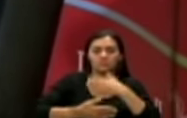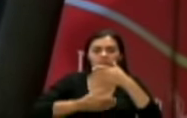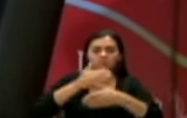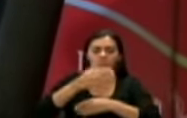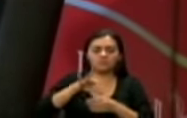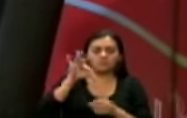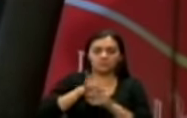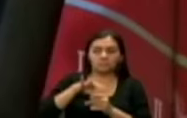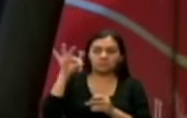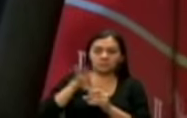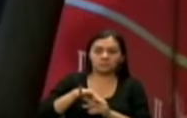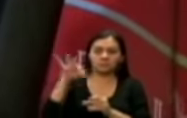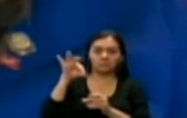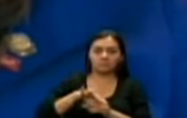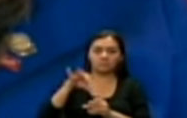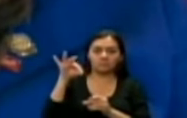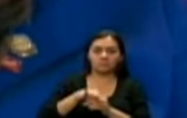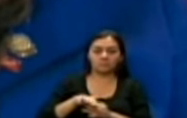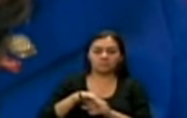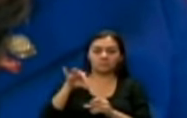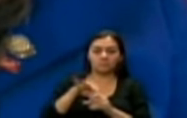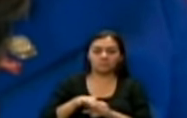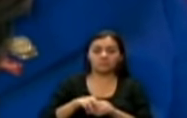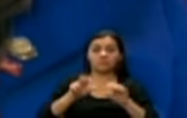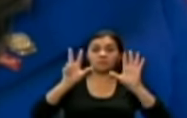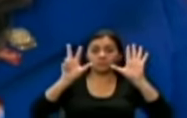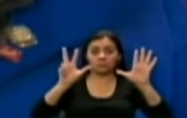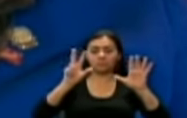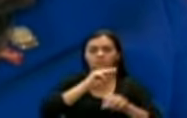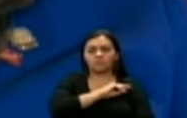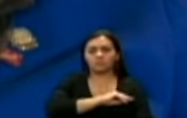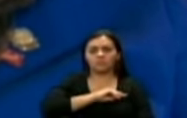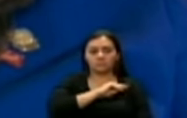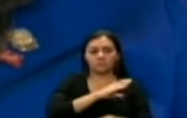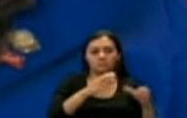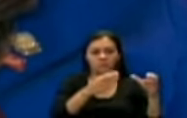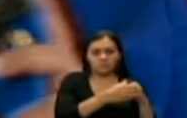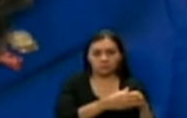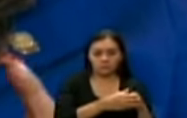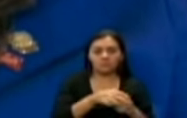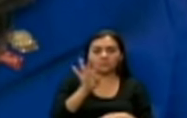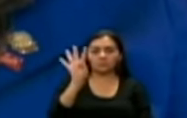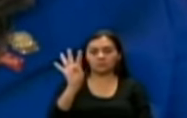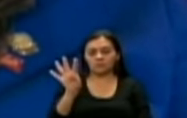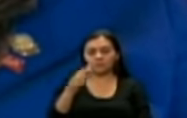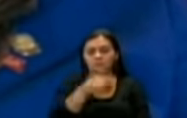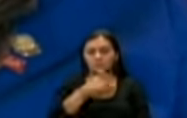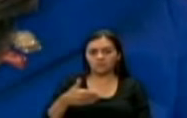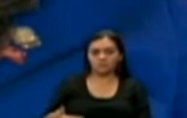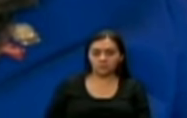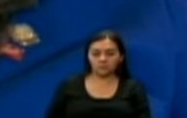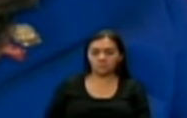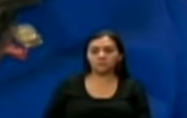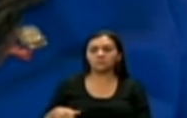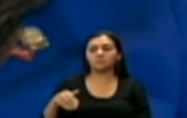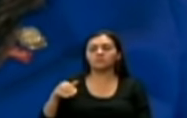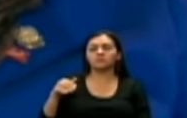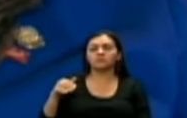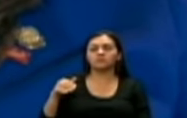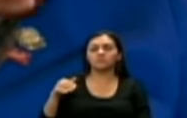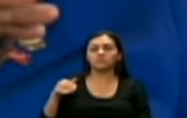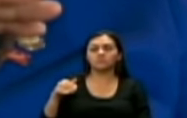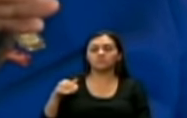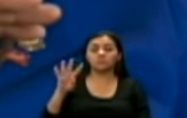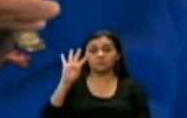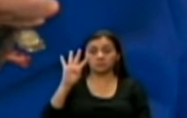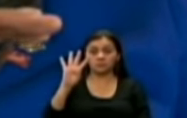ya, de ellos son 8 de legisladores municipales, y a veces ha coincidido la presidencial.